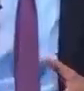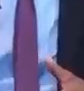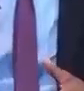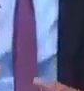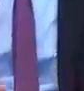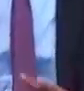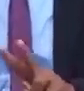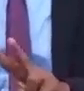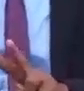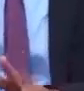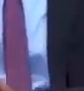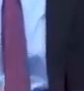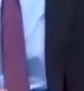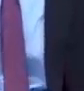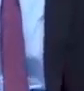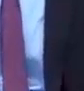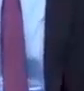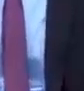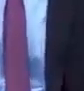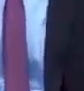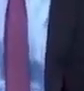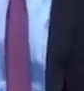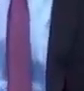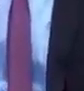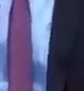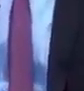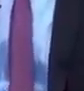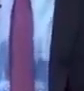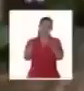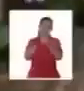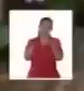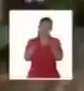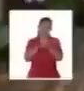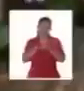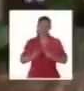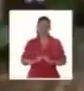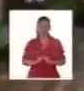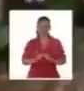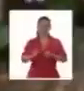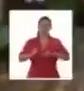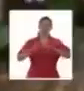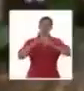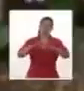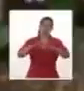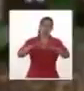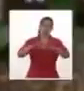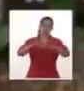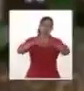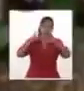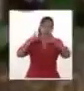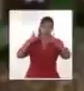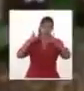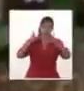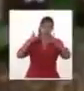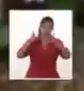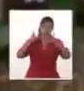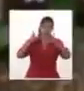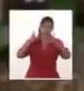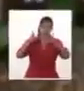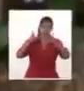sirve de talking point. Mira, Díaz-Canel es lo que es. El pobre es corto.